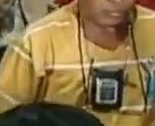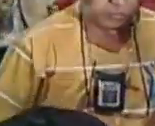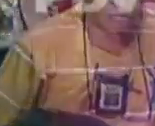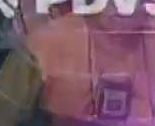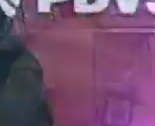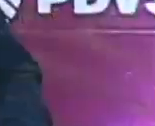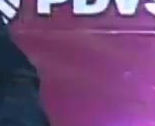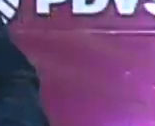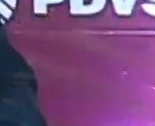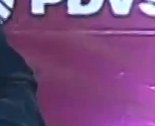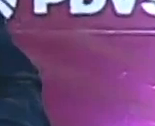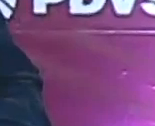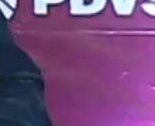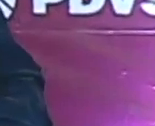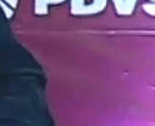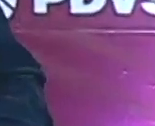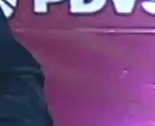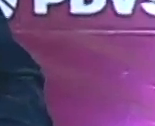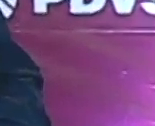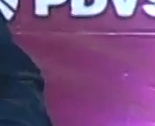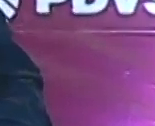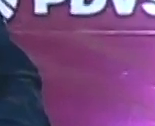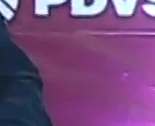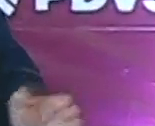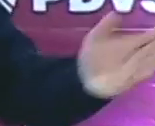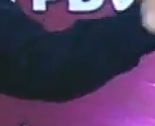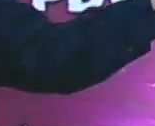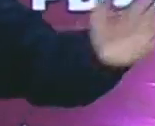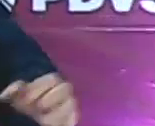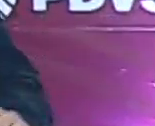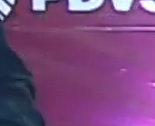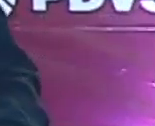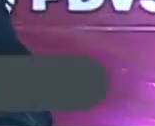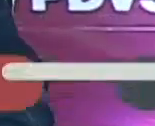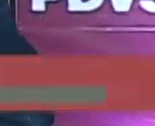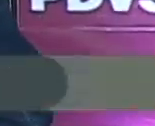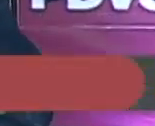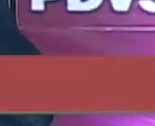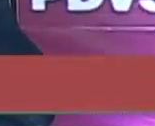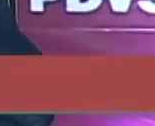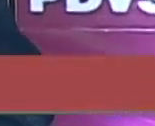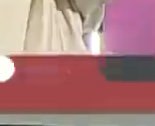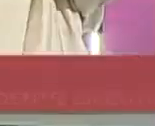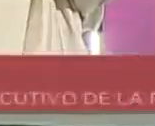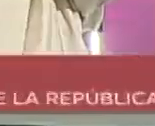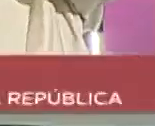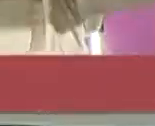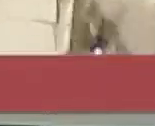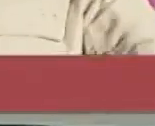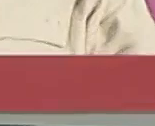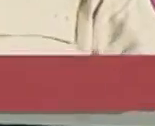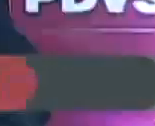constitucional de la República Bolivariana de Venezuela, presidente obrero Nicolás Maduro Moro.